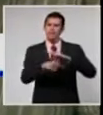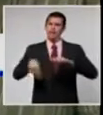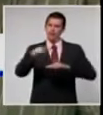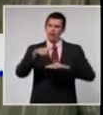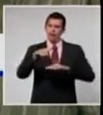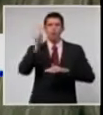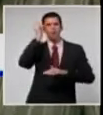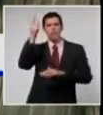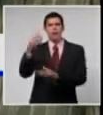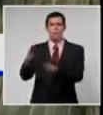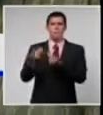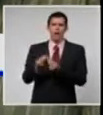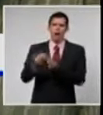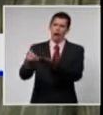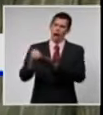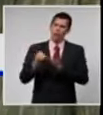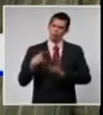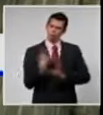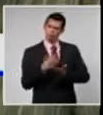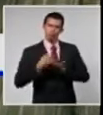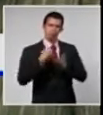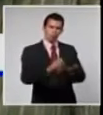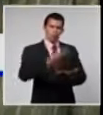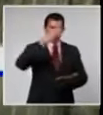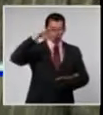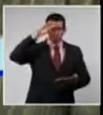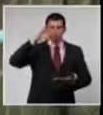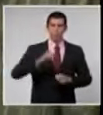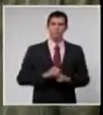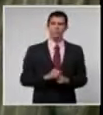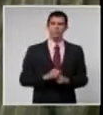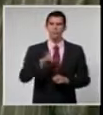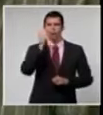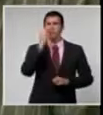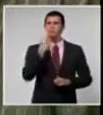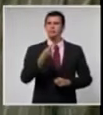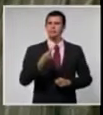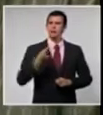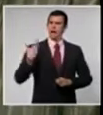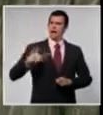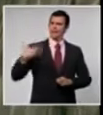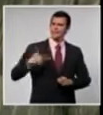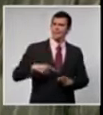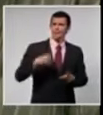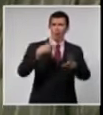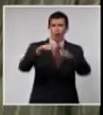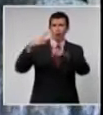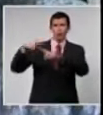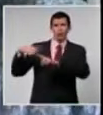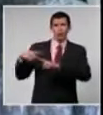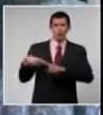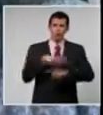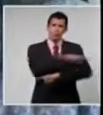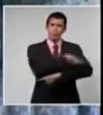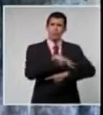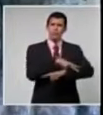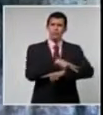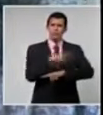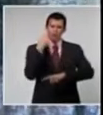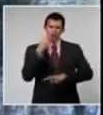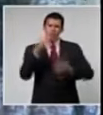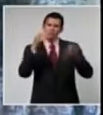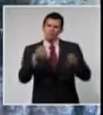estamos apoyando esta campaña, esta nominación a los héroes de la humanidad. La ternura